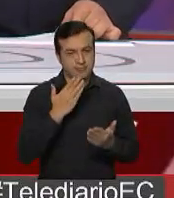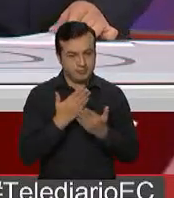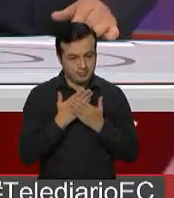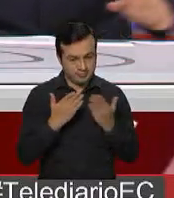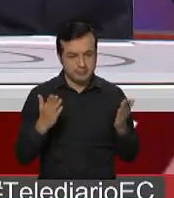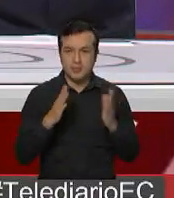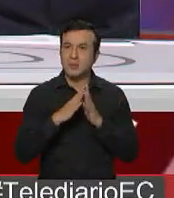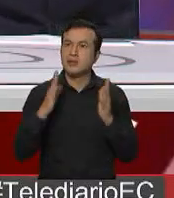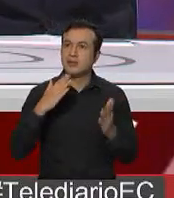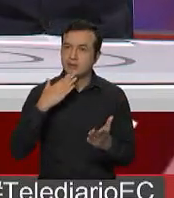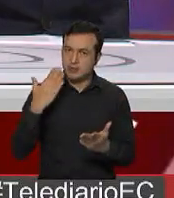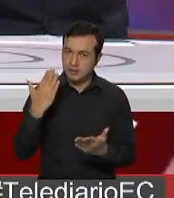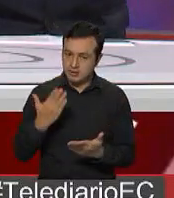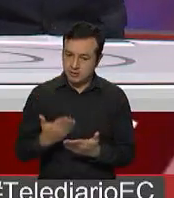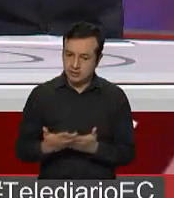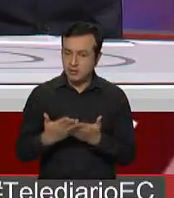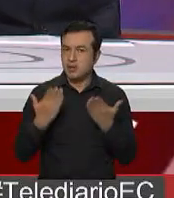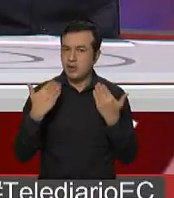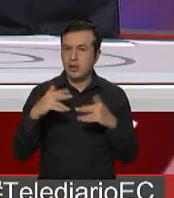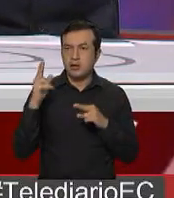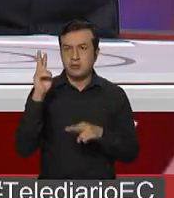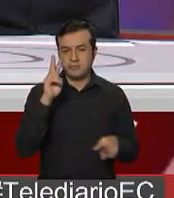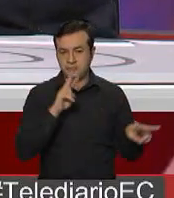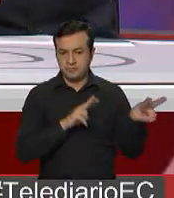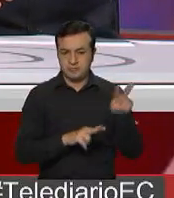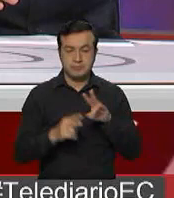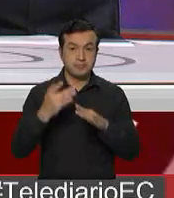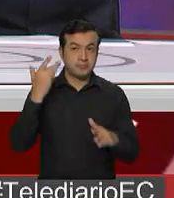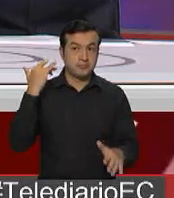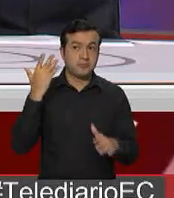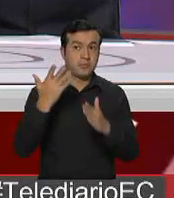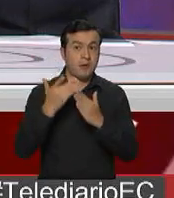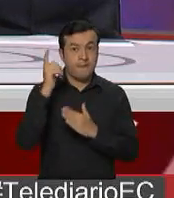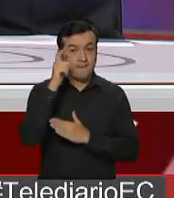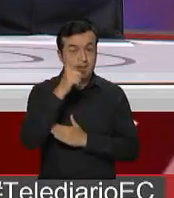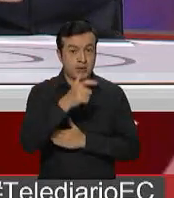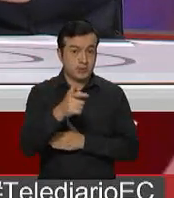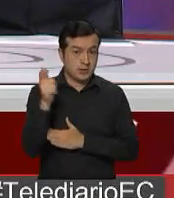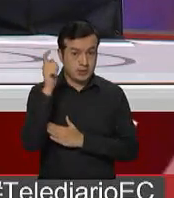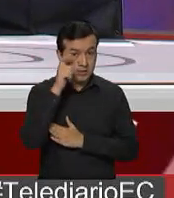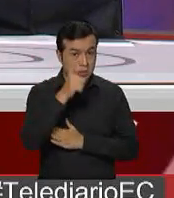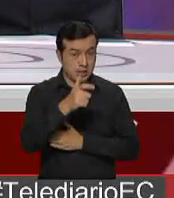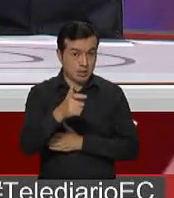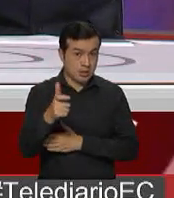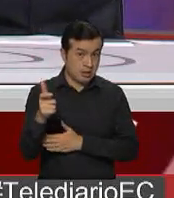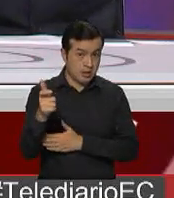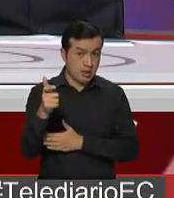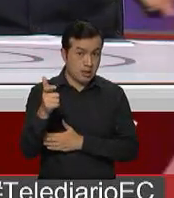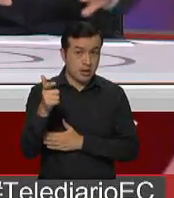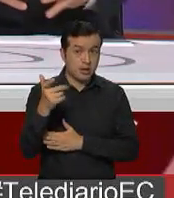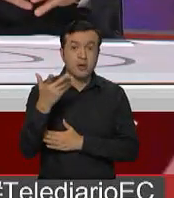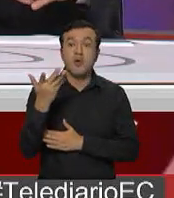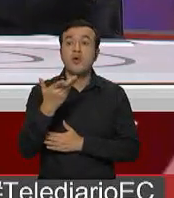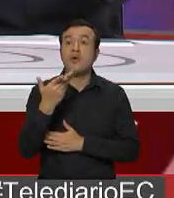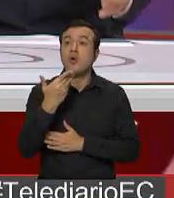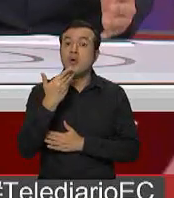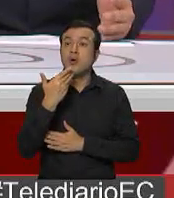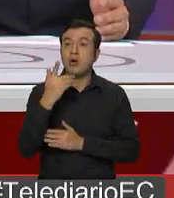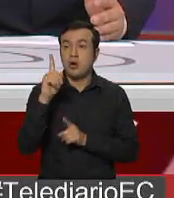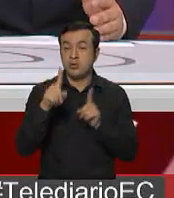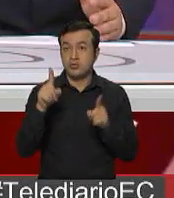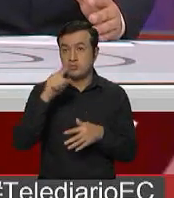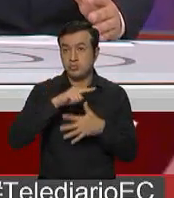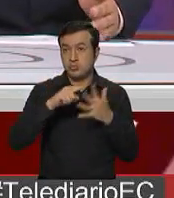Gracias. Muchas gracias, muy gentil. Bueno, hemos visto que durante los últimos días la Fiscalía General del Estado ha adoptado ciertas